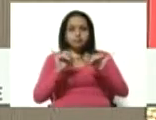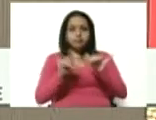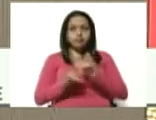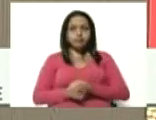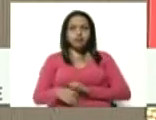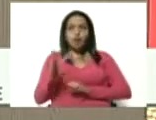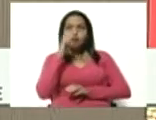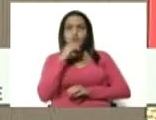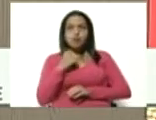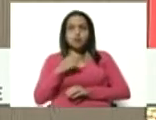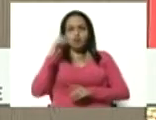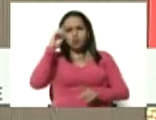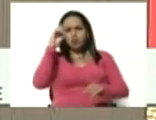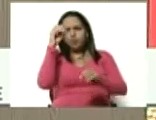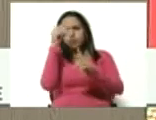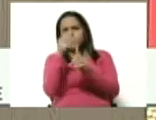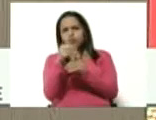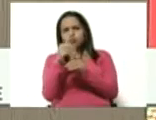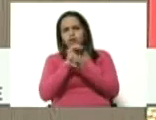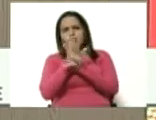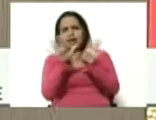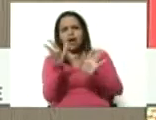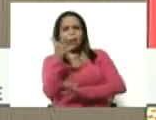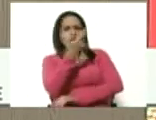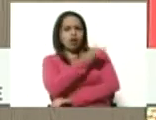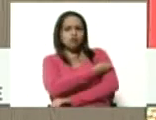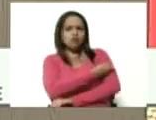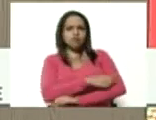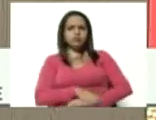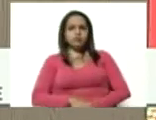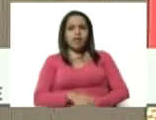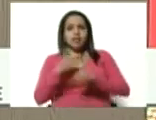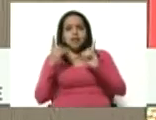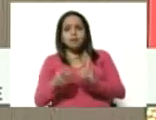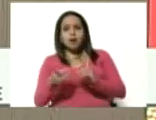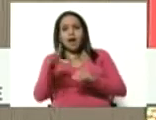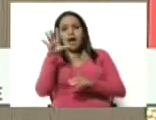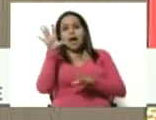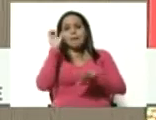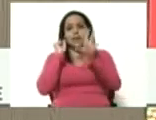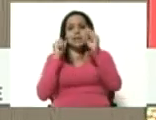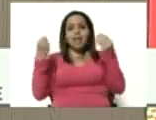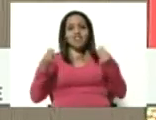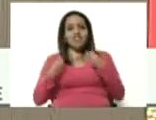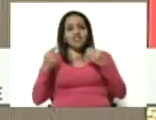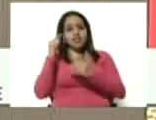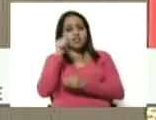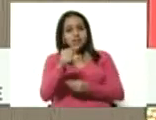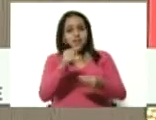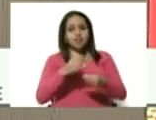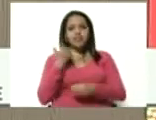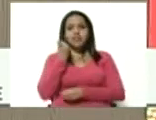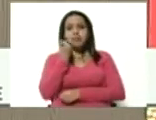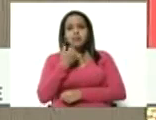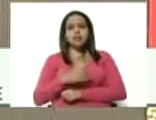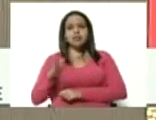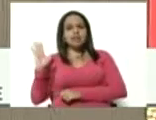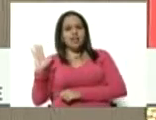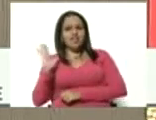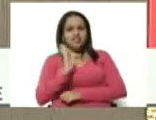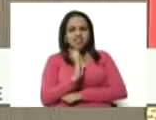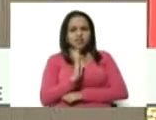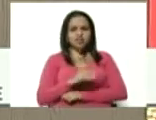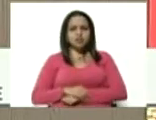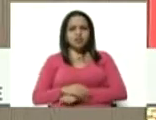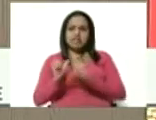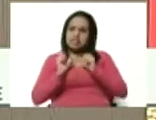hay un horizonte claro para la vacuna. Y tenemos entonces que aprender a vivir con esta enfermedad que llegó, que existe